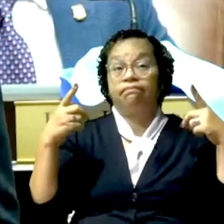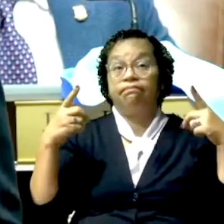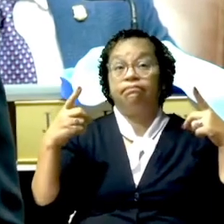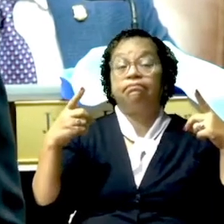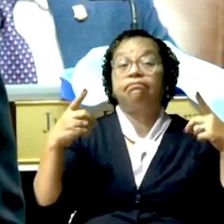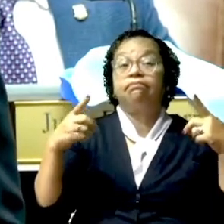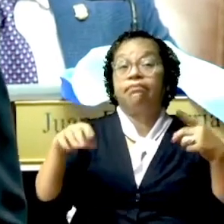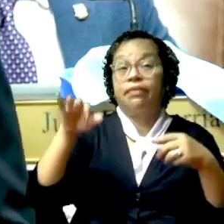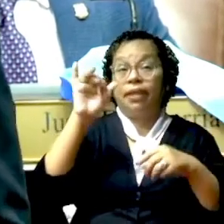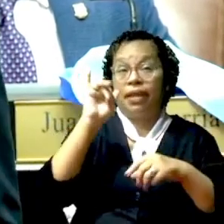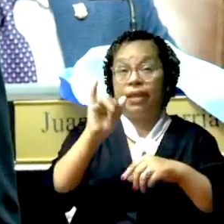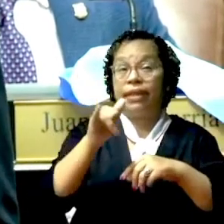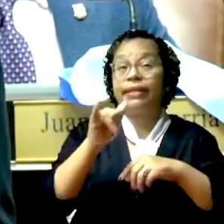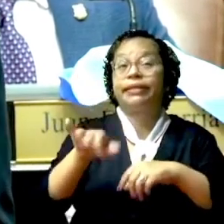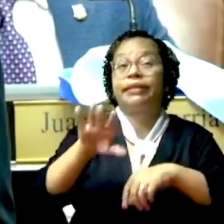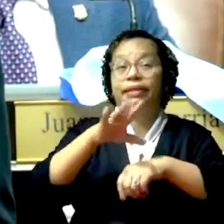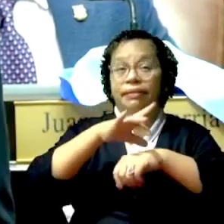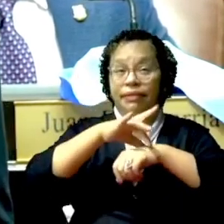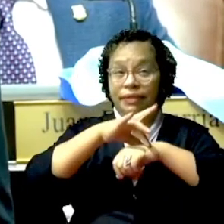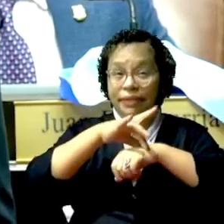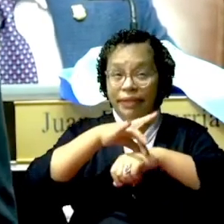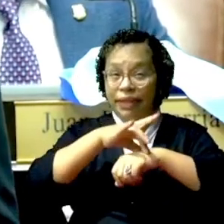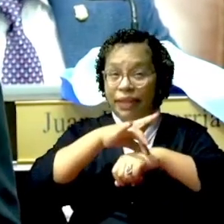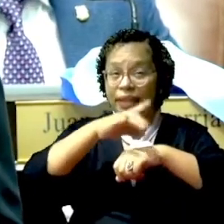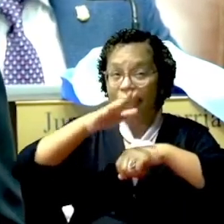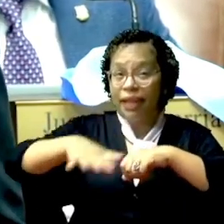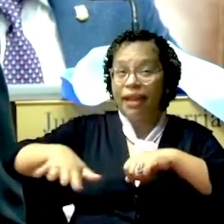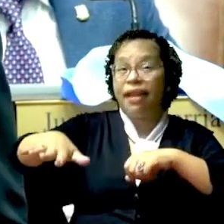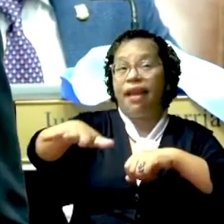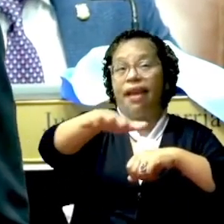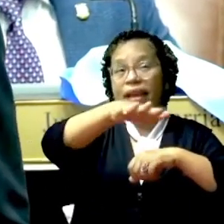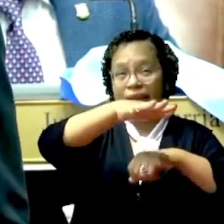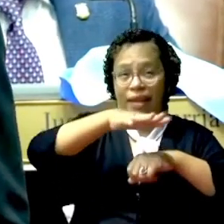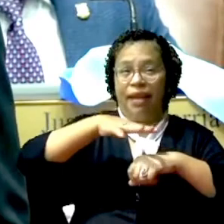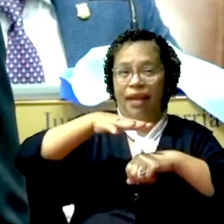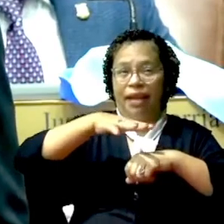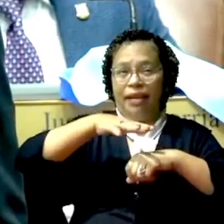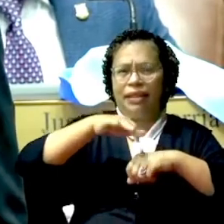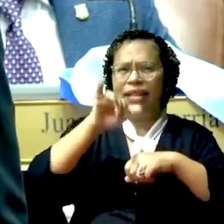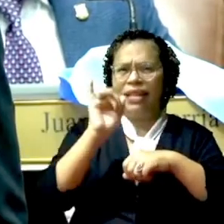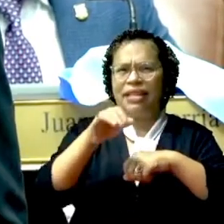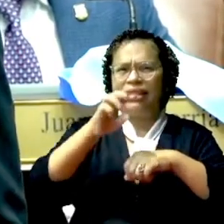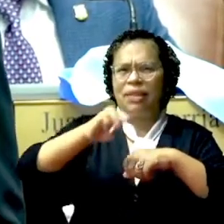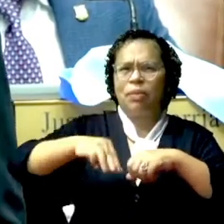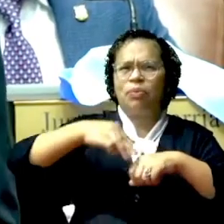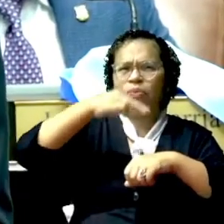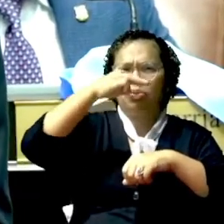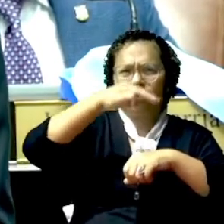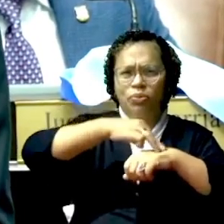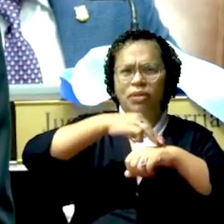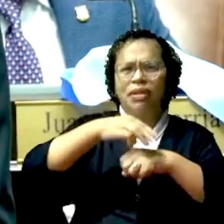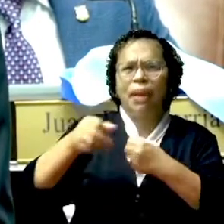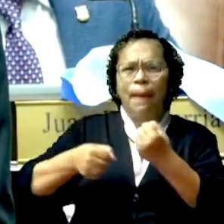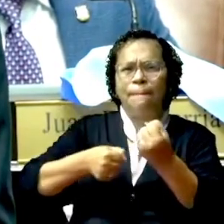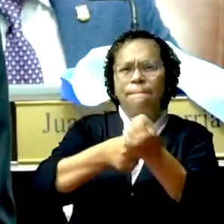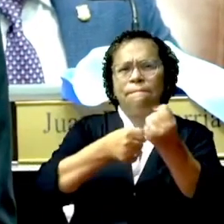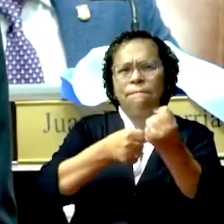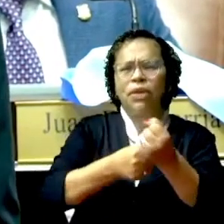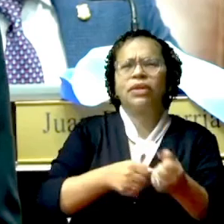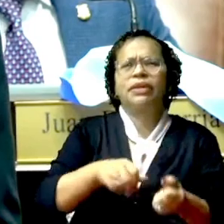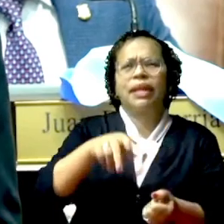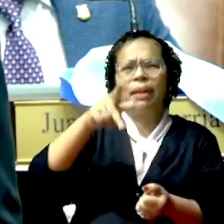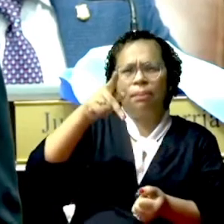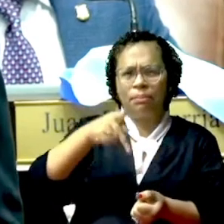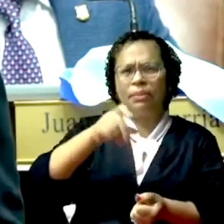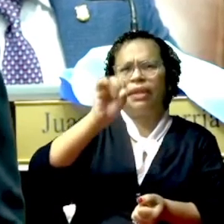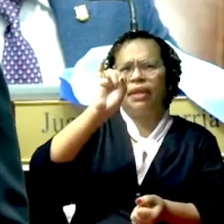Plaza Ceremonial Indígena, un municipio que tanto aporta al Producto Interno Bruto, se le construyan